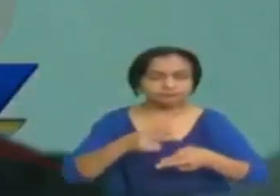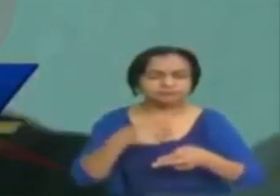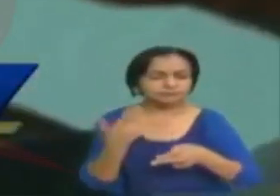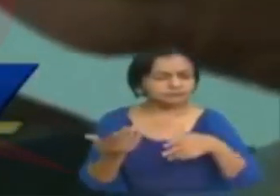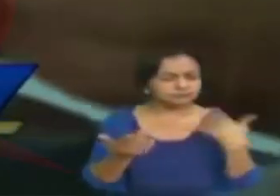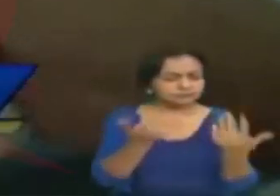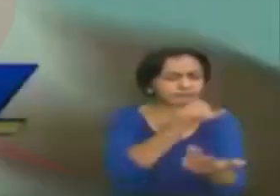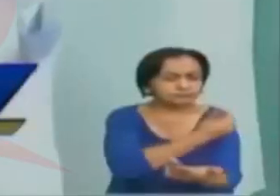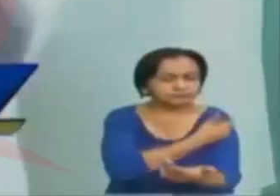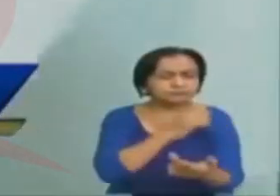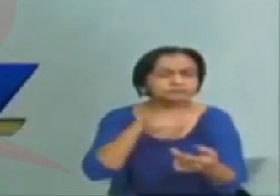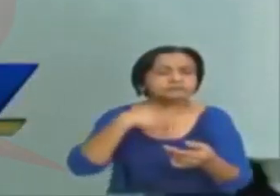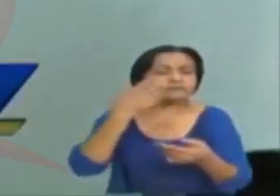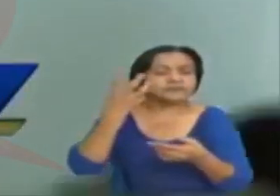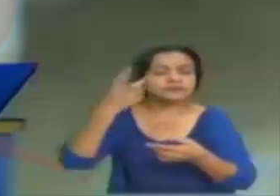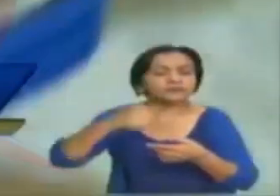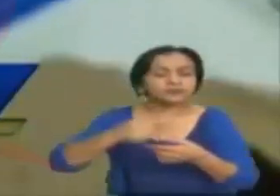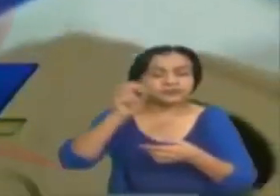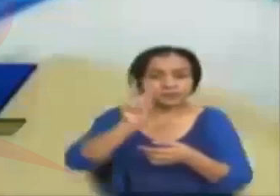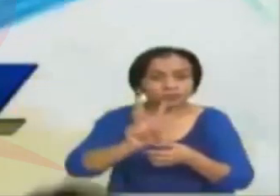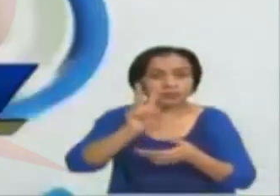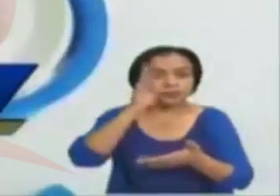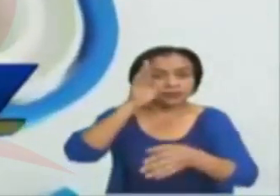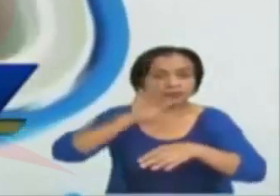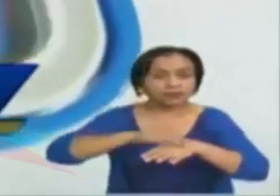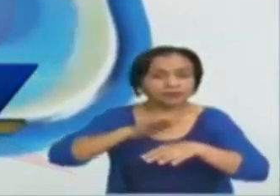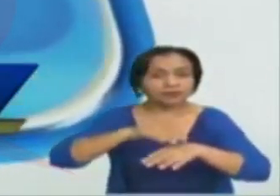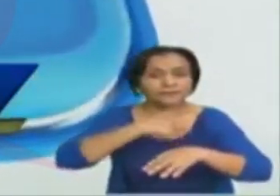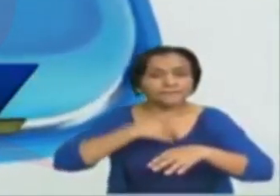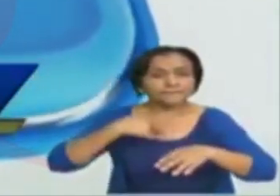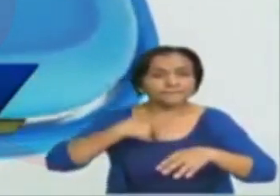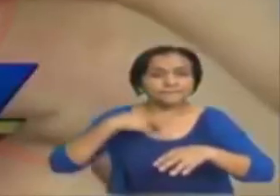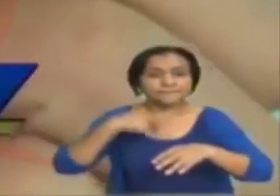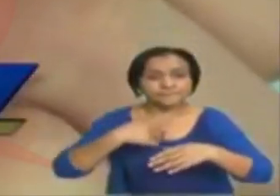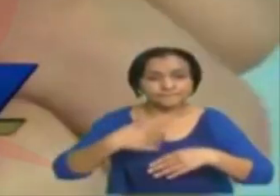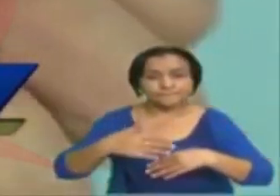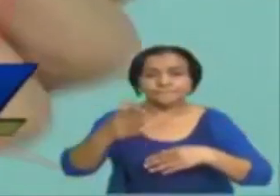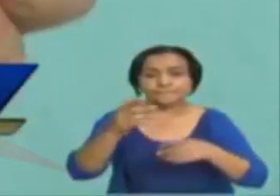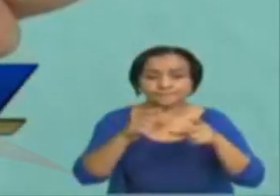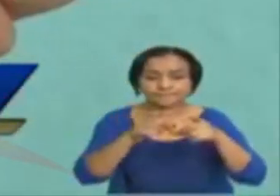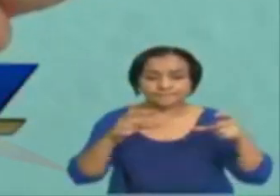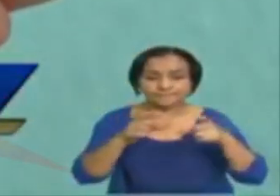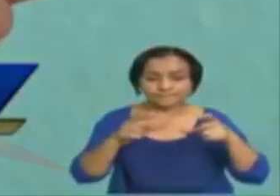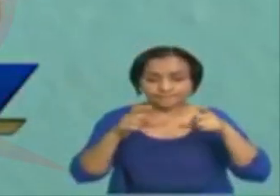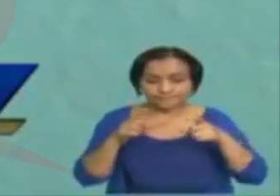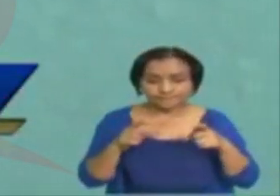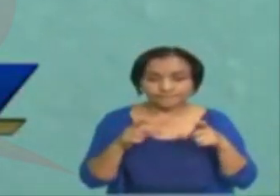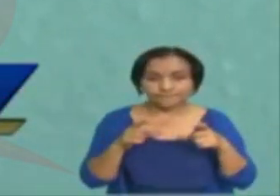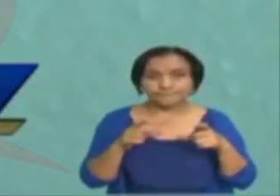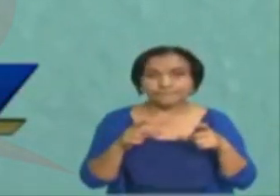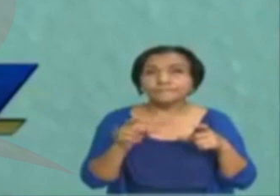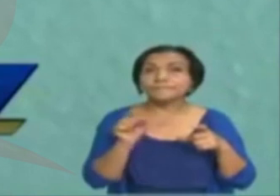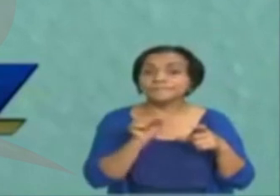El Rosario, Centro de Salud El Rosario a las 7, y La Paz de Carazo a las 7 de la mañana en el Centro de Salud La Paz, en